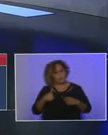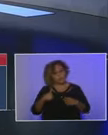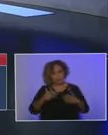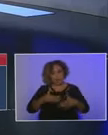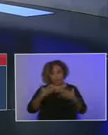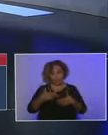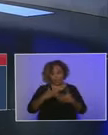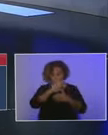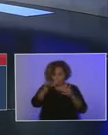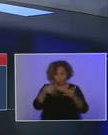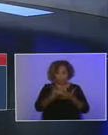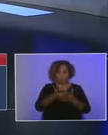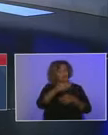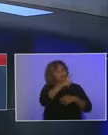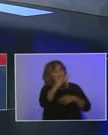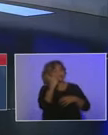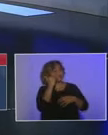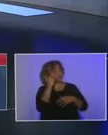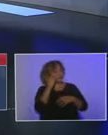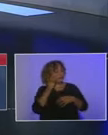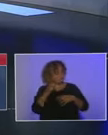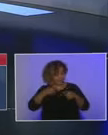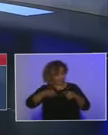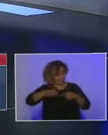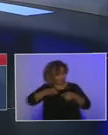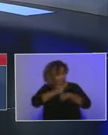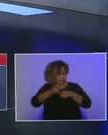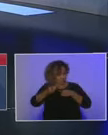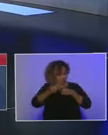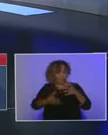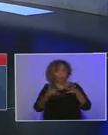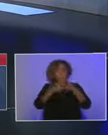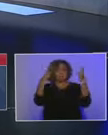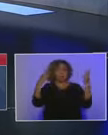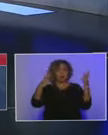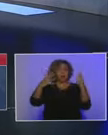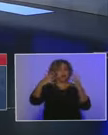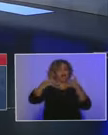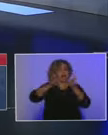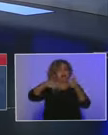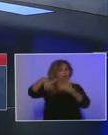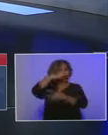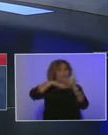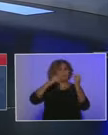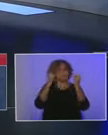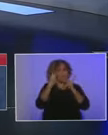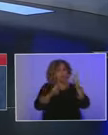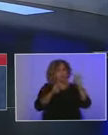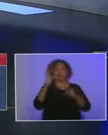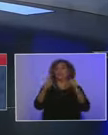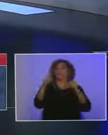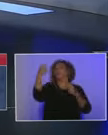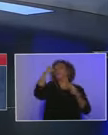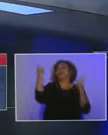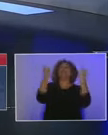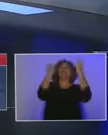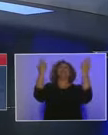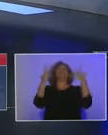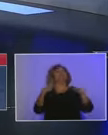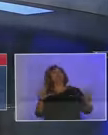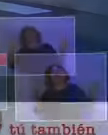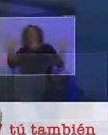bueno que estamos todos negativos. Pero tú sabes que, Felinán, este fin de semana yo vi demasiado movimiento. Sí, hay una especie de creencia celebratoria